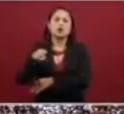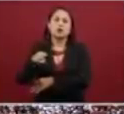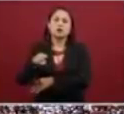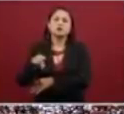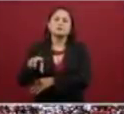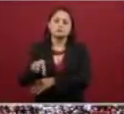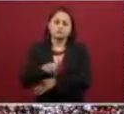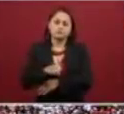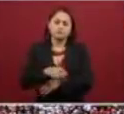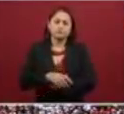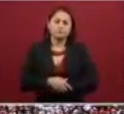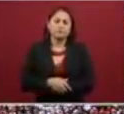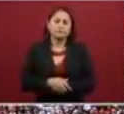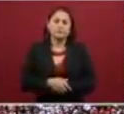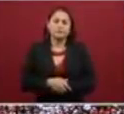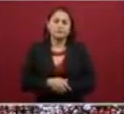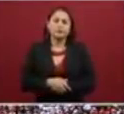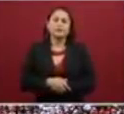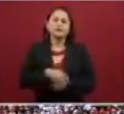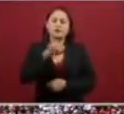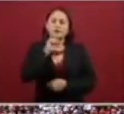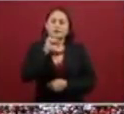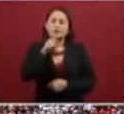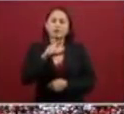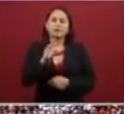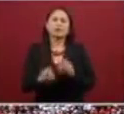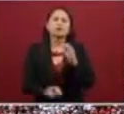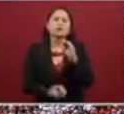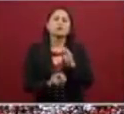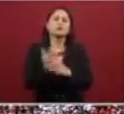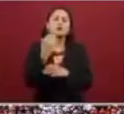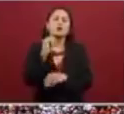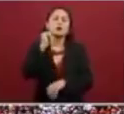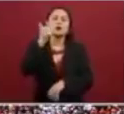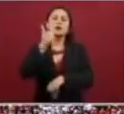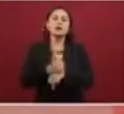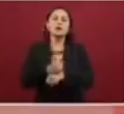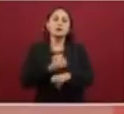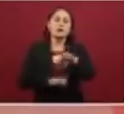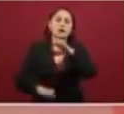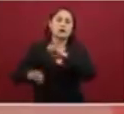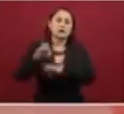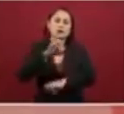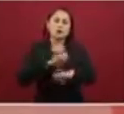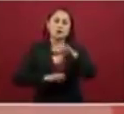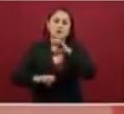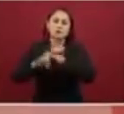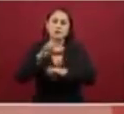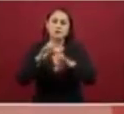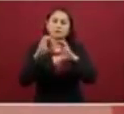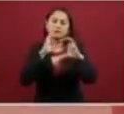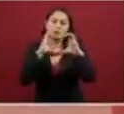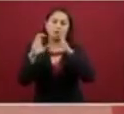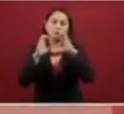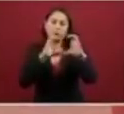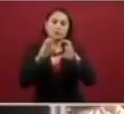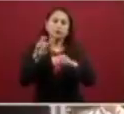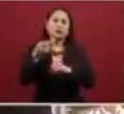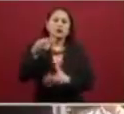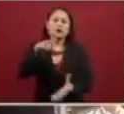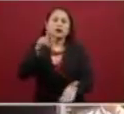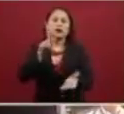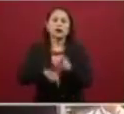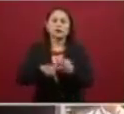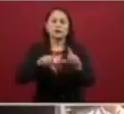Se está creando una empresa de telecomunicaciones del gobierno de la República